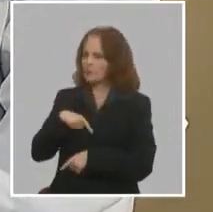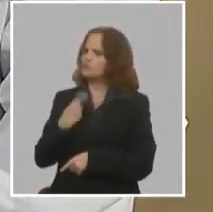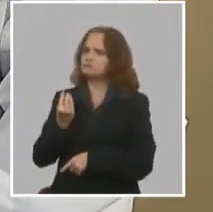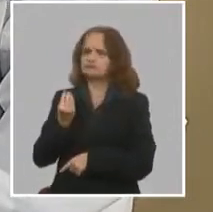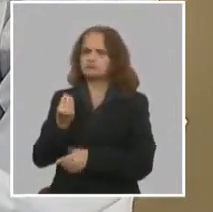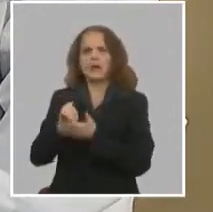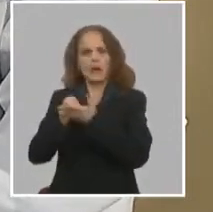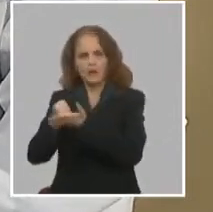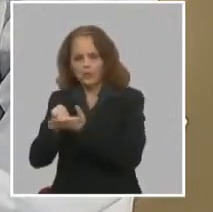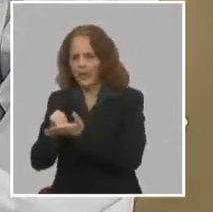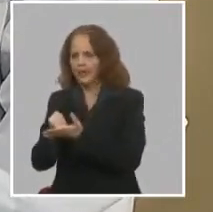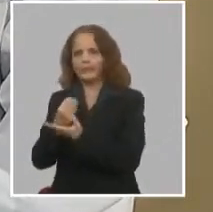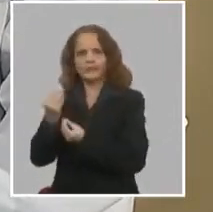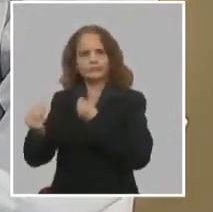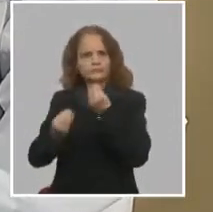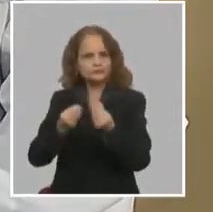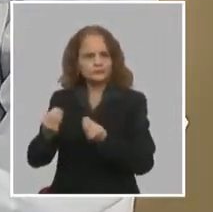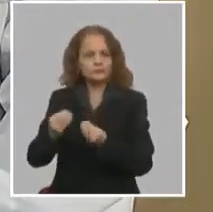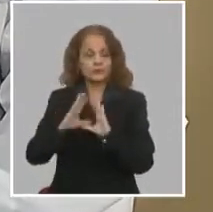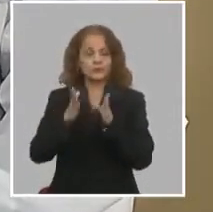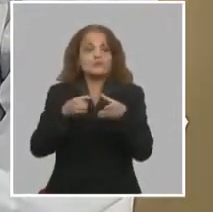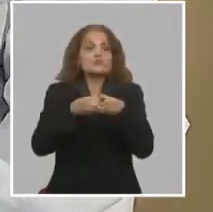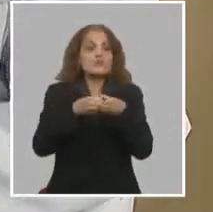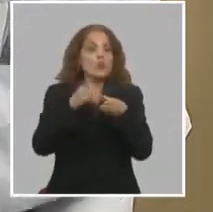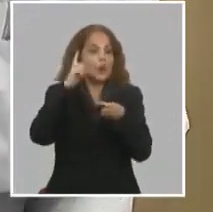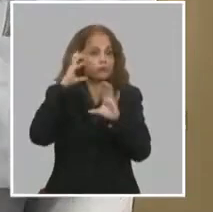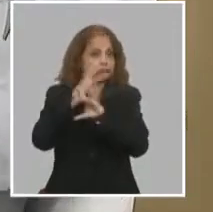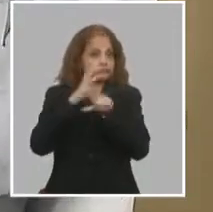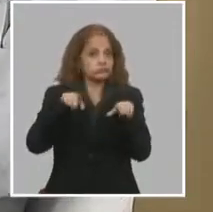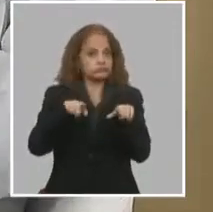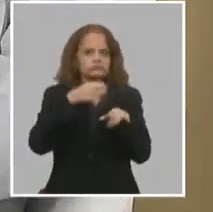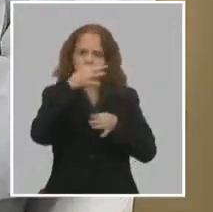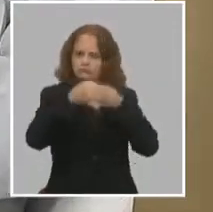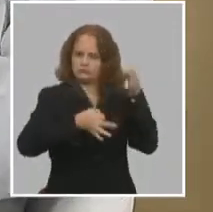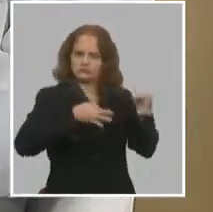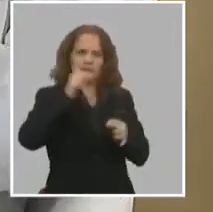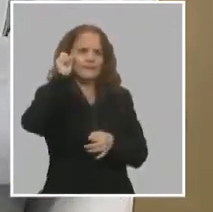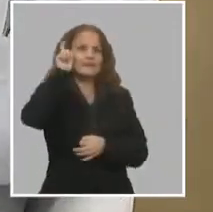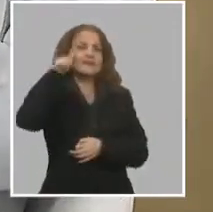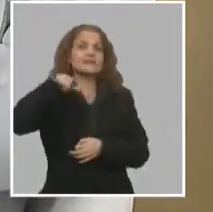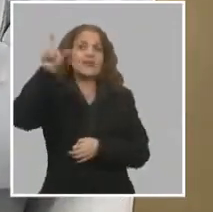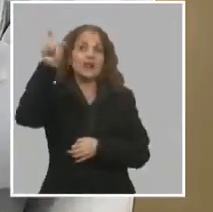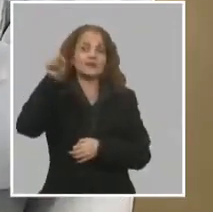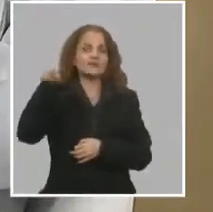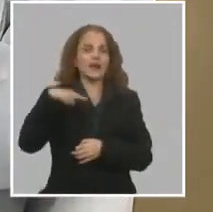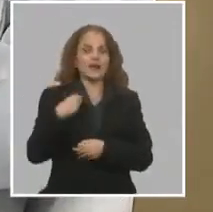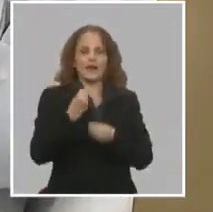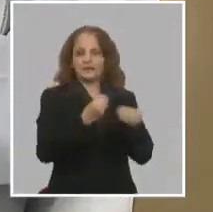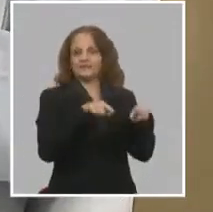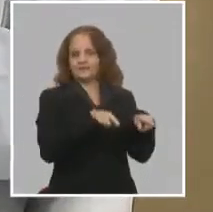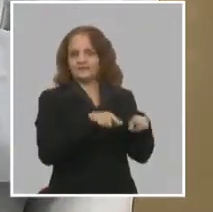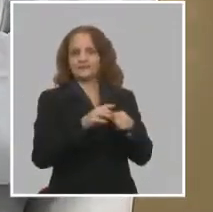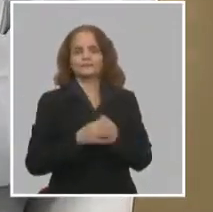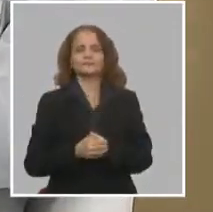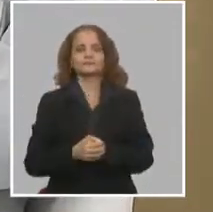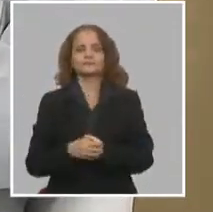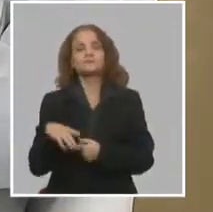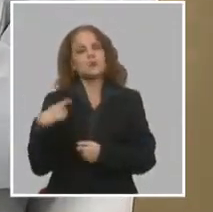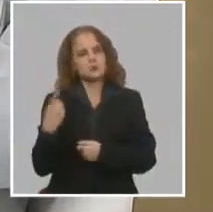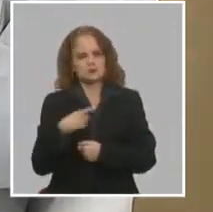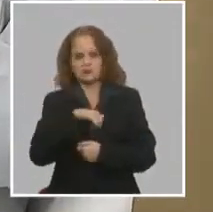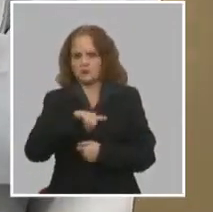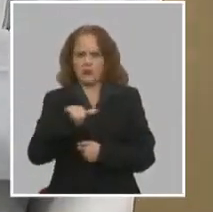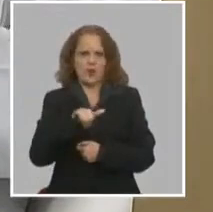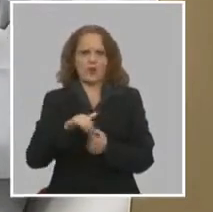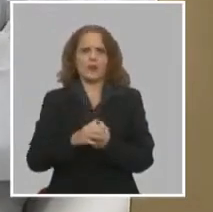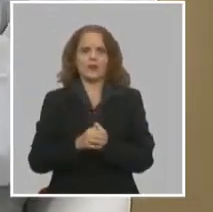Cuba con los compañeros que están en el grupo de la ciencia, y yo creo que se ha logrado esa integración. Nos hemos incorporado nosotros también